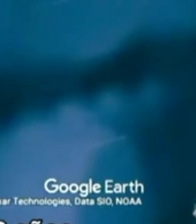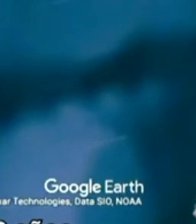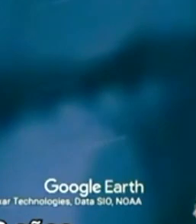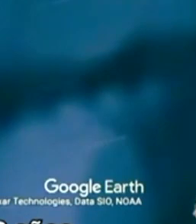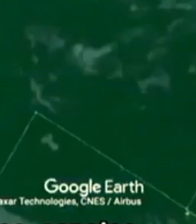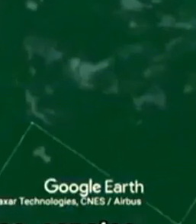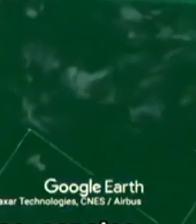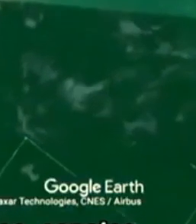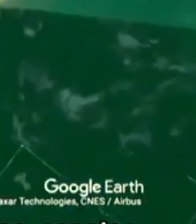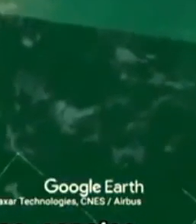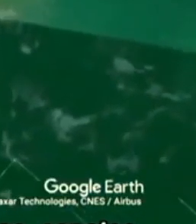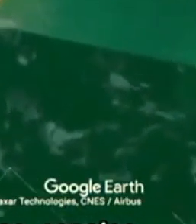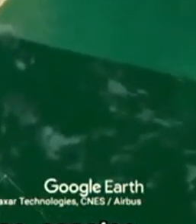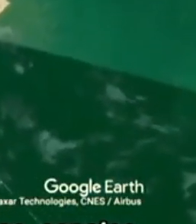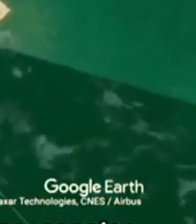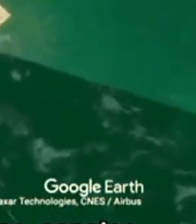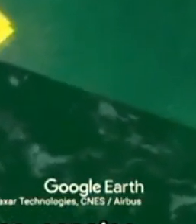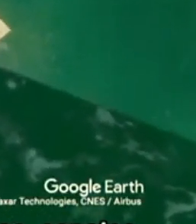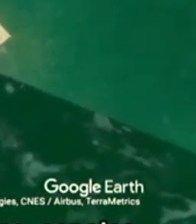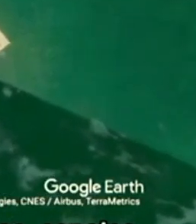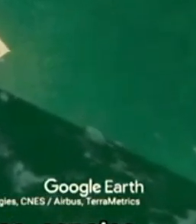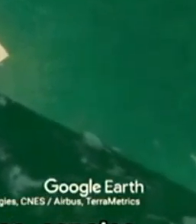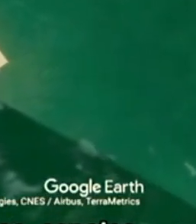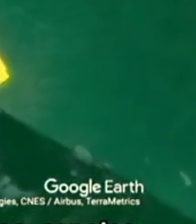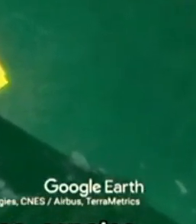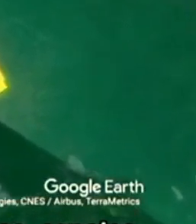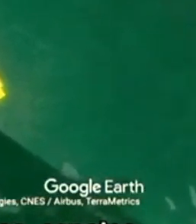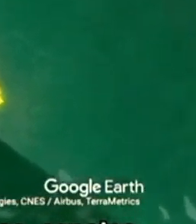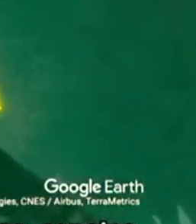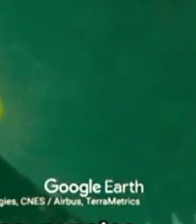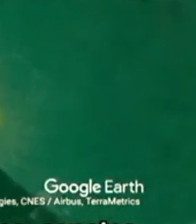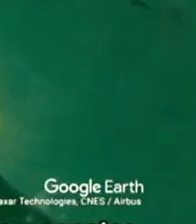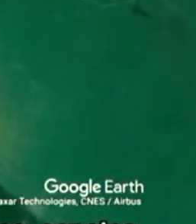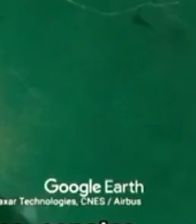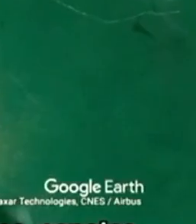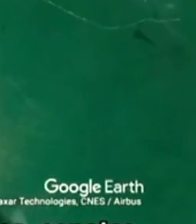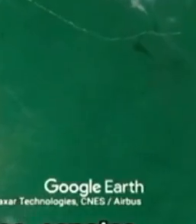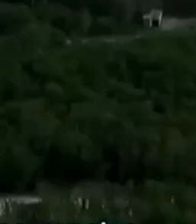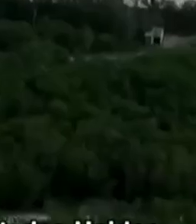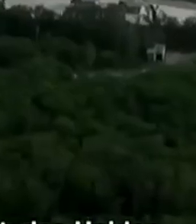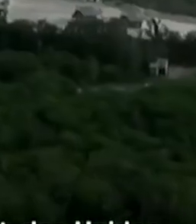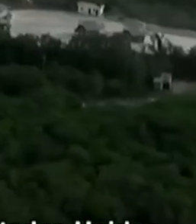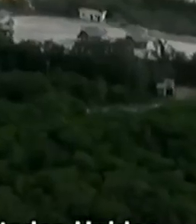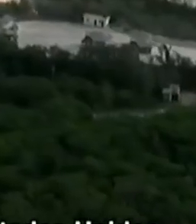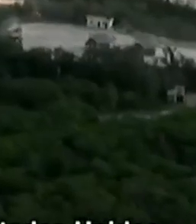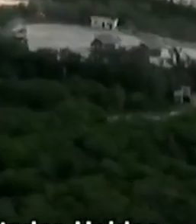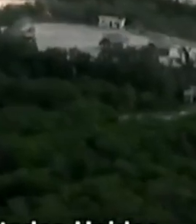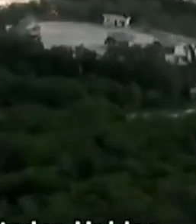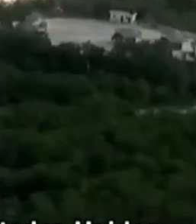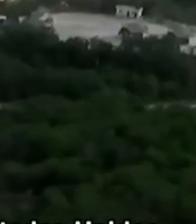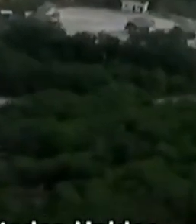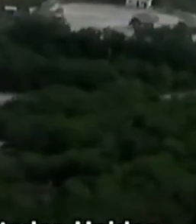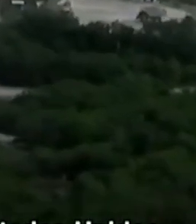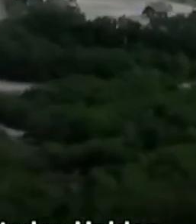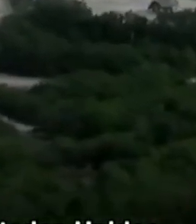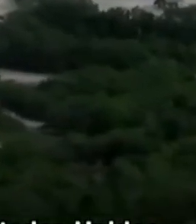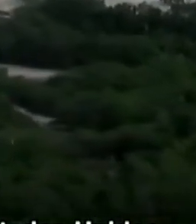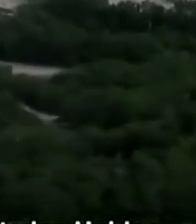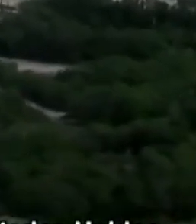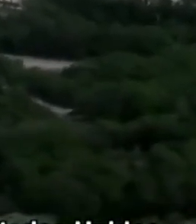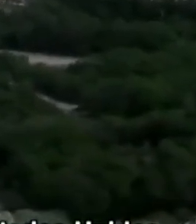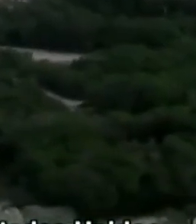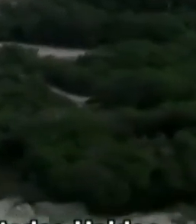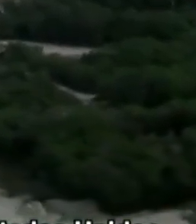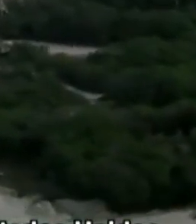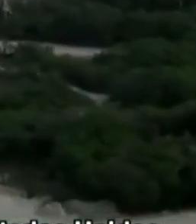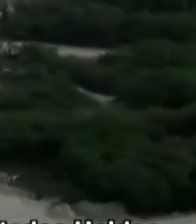36 años y devastó 1.200 hectáreas de selva, ríos subterráneos, cenotes y manglares para extraer roca